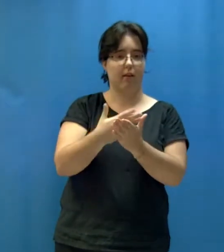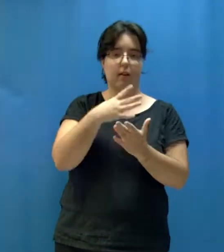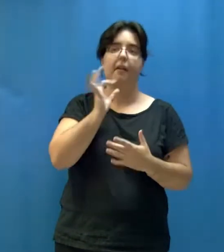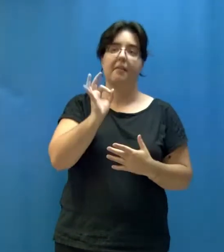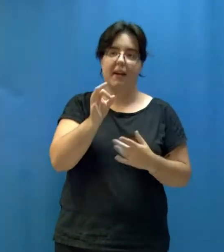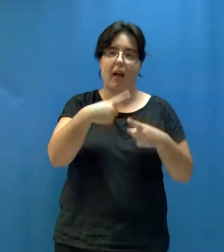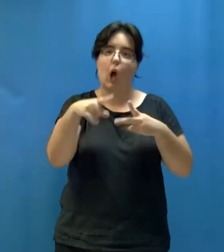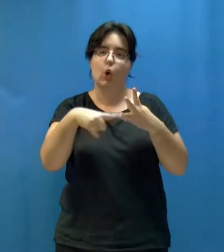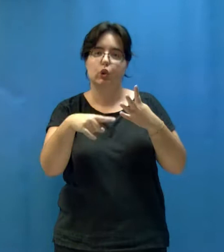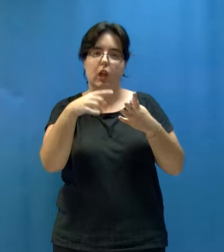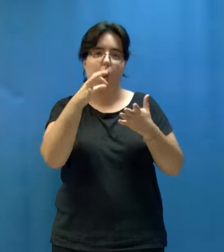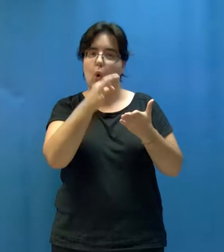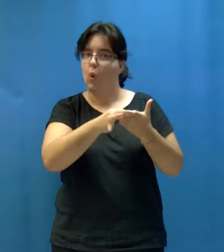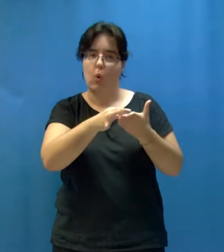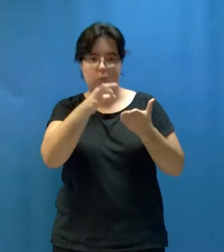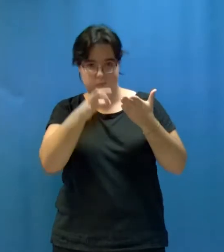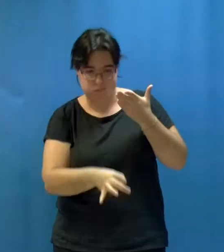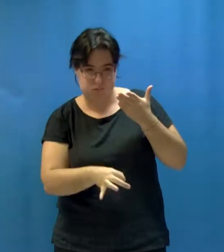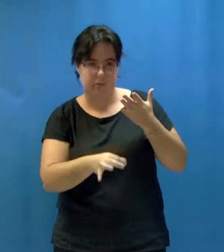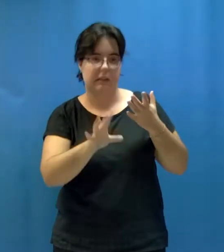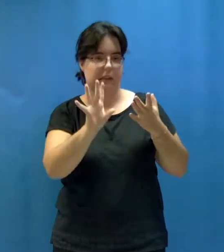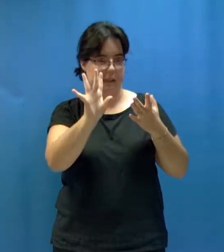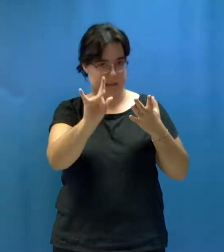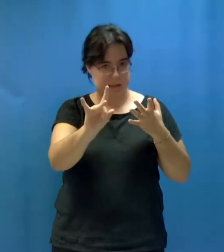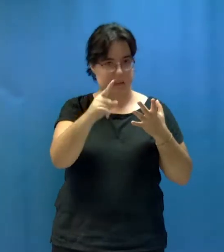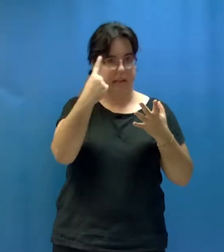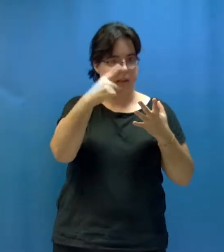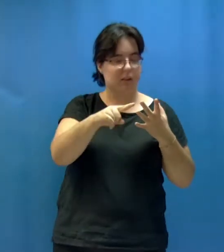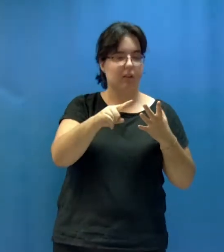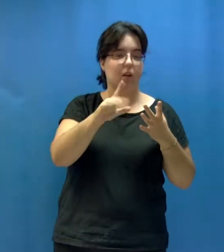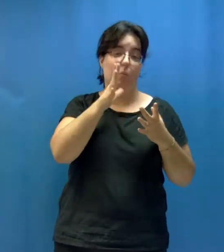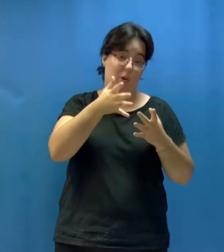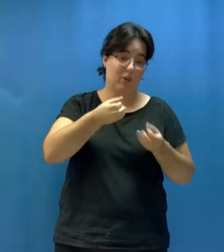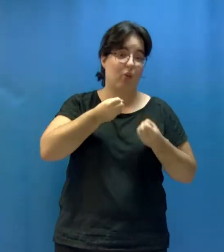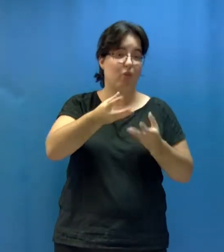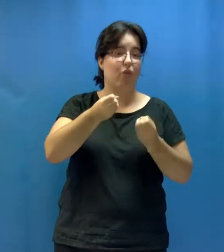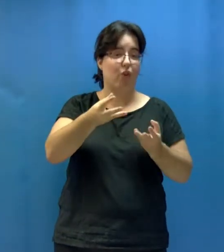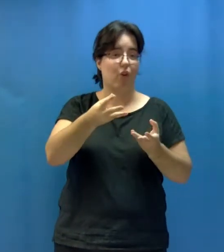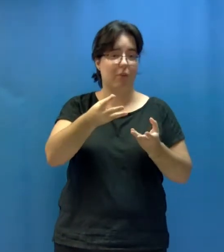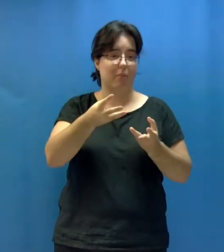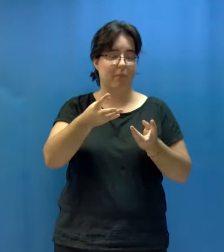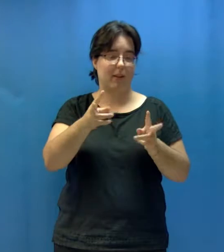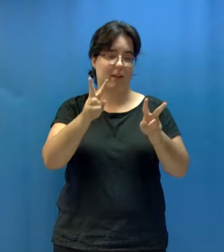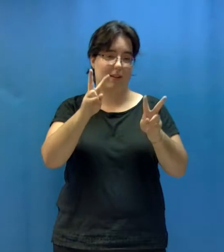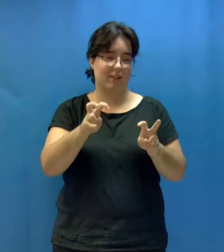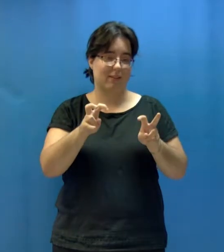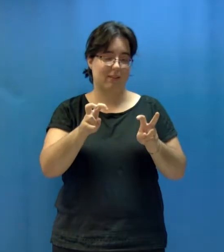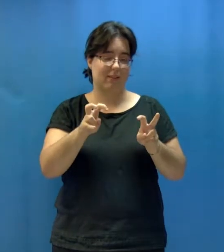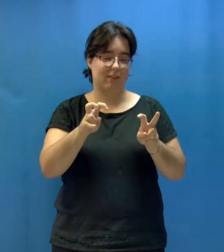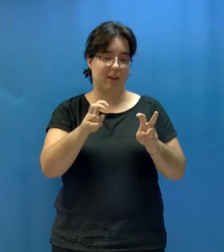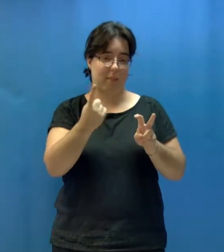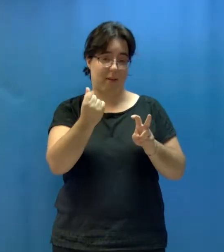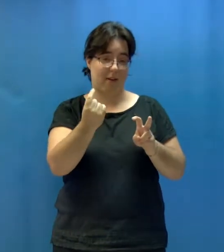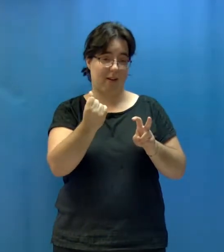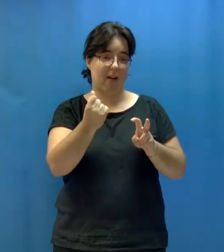determinados casos esa petición y por eso el informe de fiscalización de la intervención, como no podía ser de otra manera,